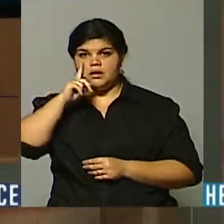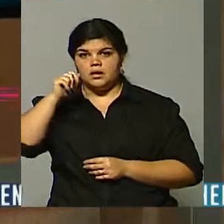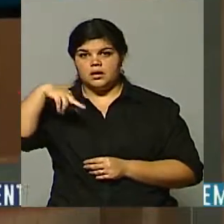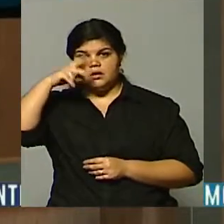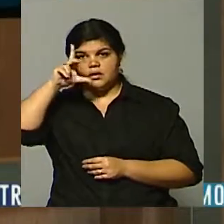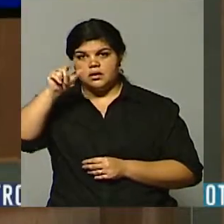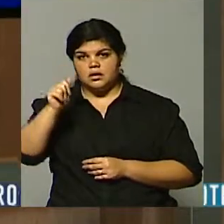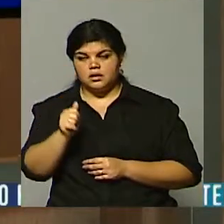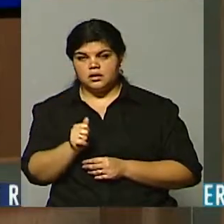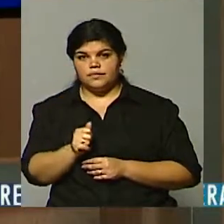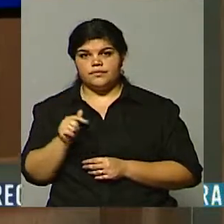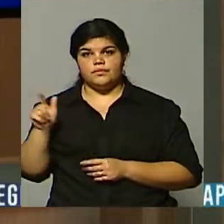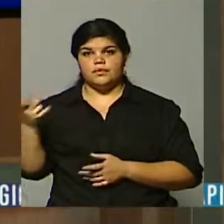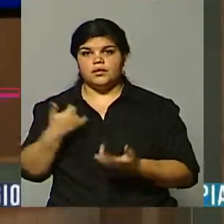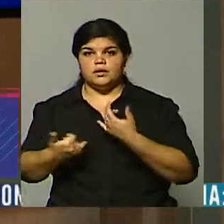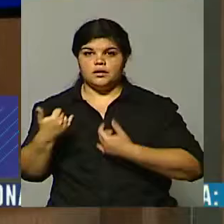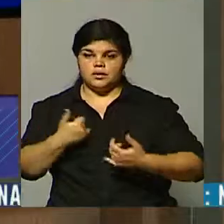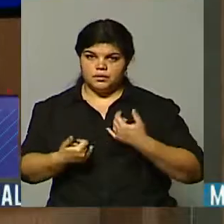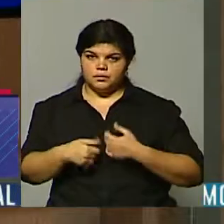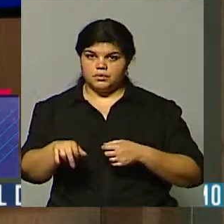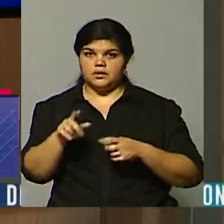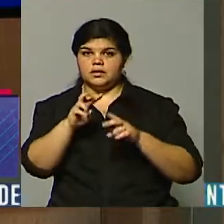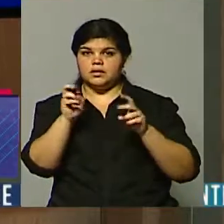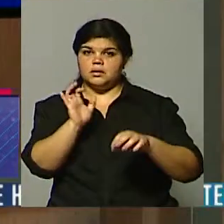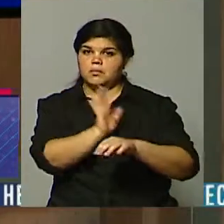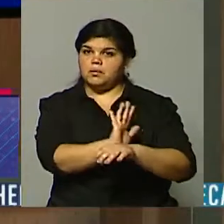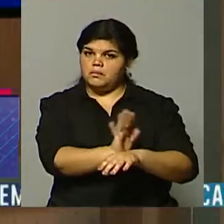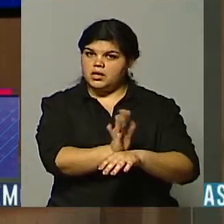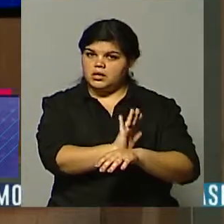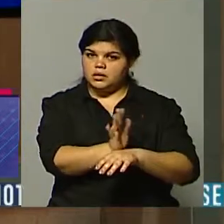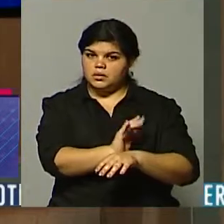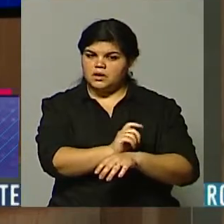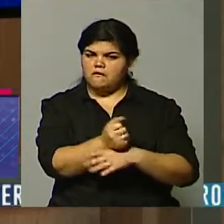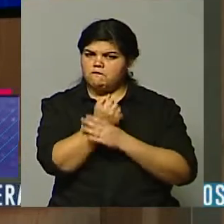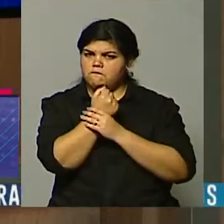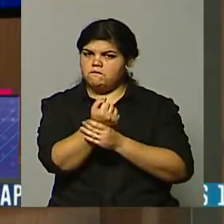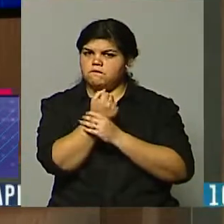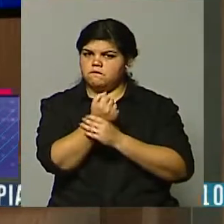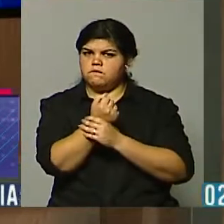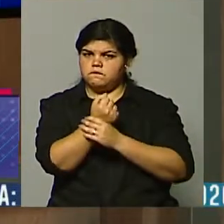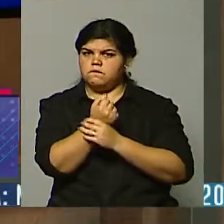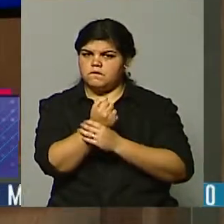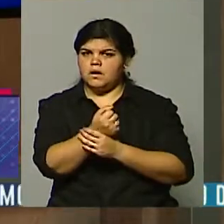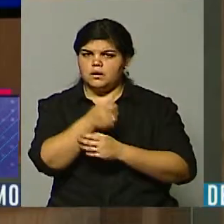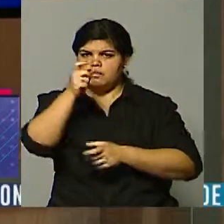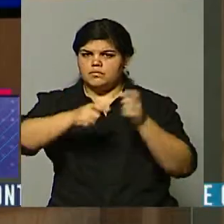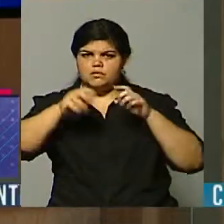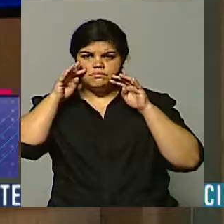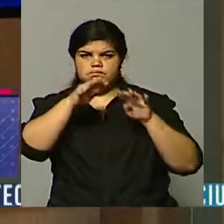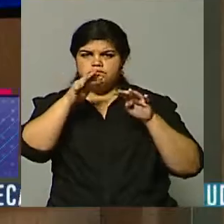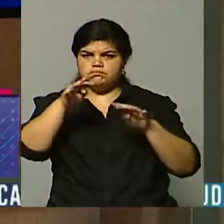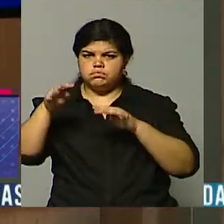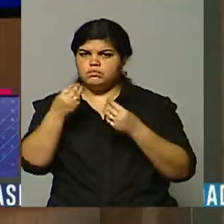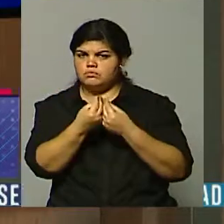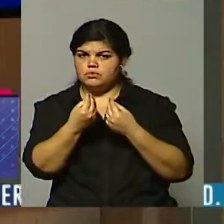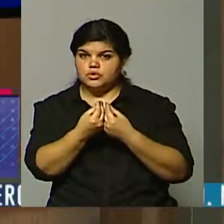caso, por un lado, mejor dicho, con una película que fue un éxito de taquilla y que está vinculada con lo que se puede transformar hoy